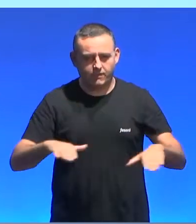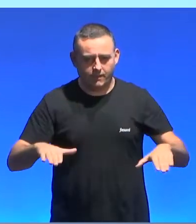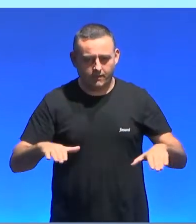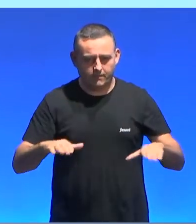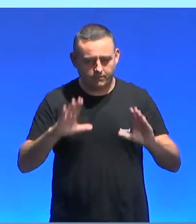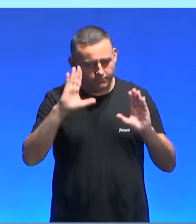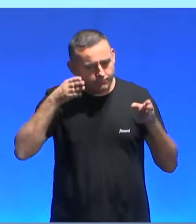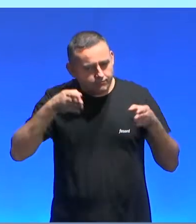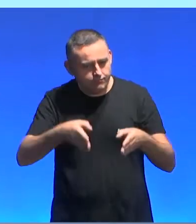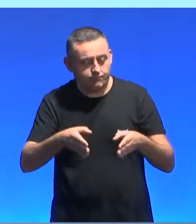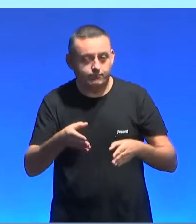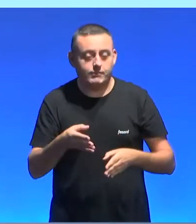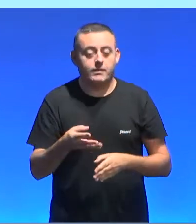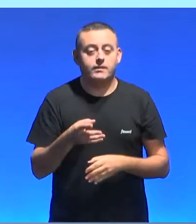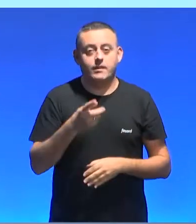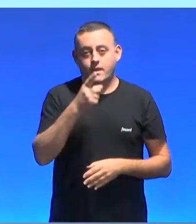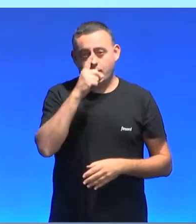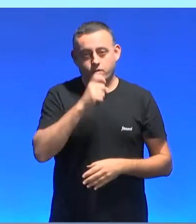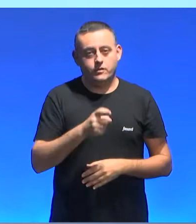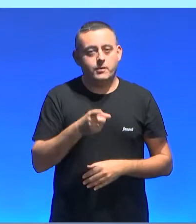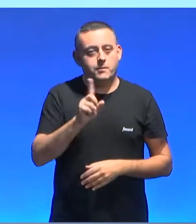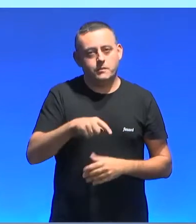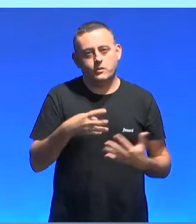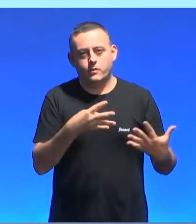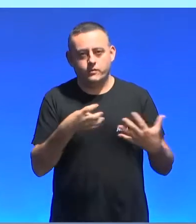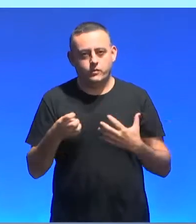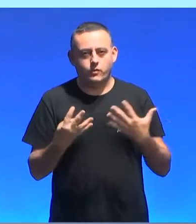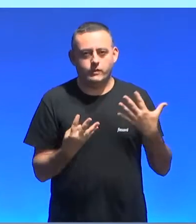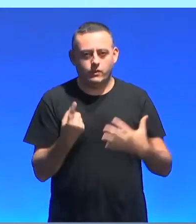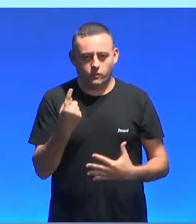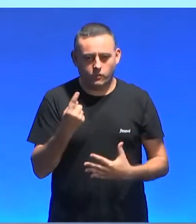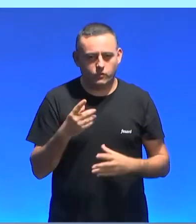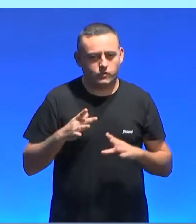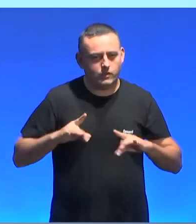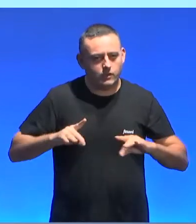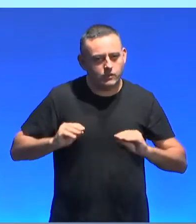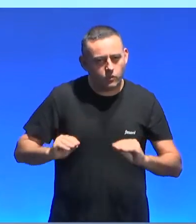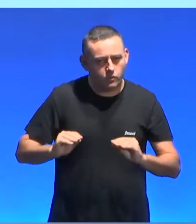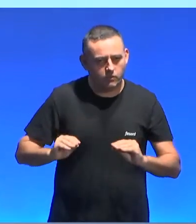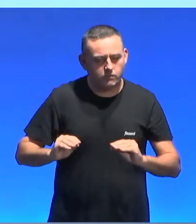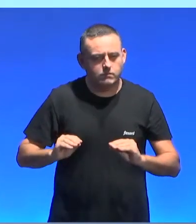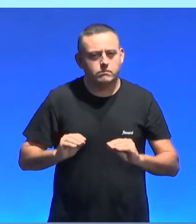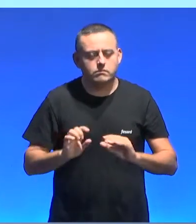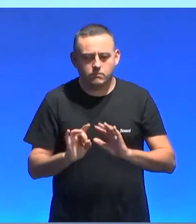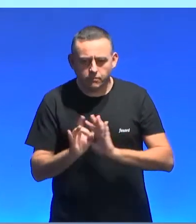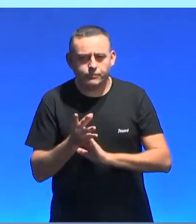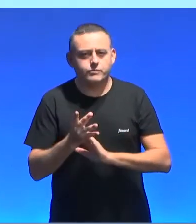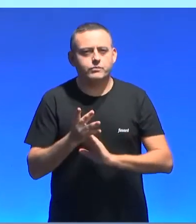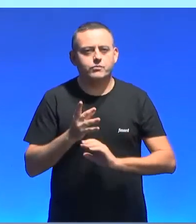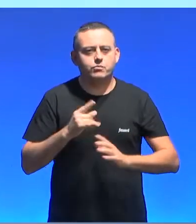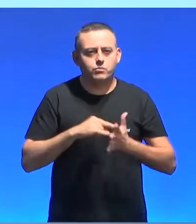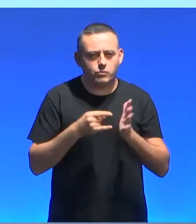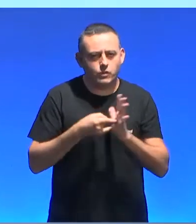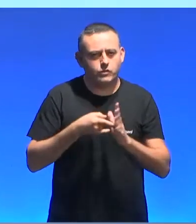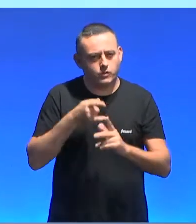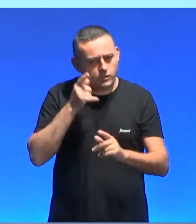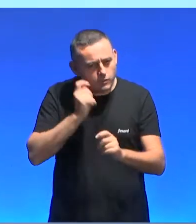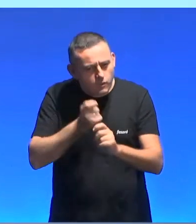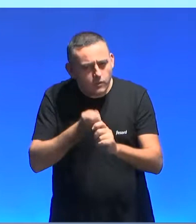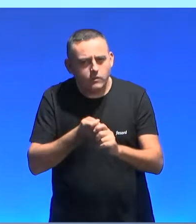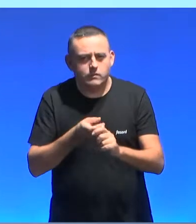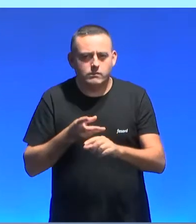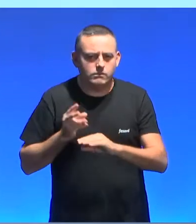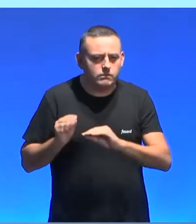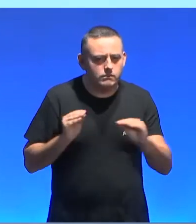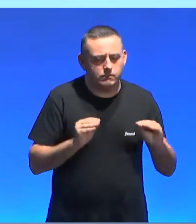en 1991 desarrolló en su tierra natal un proyecto pedagógico que le daría reconocimiento internacional. Sé que no